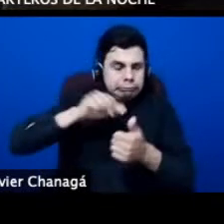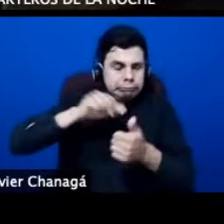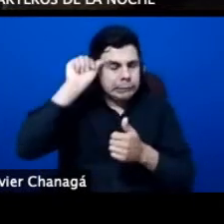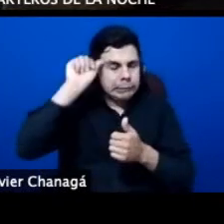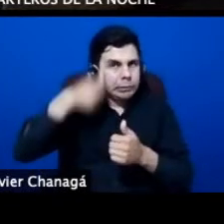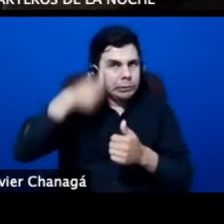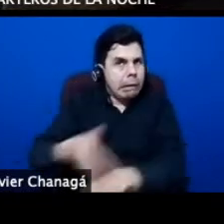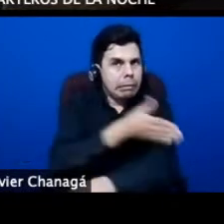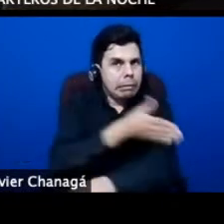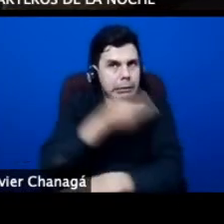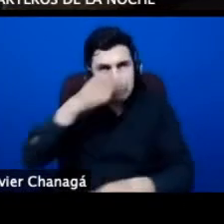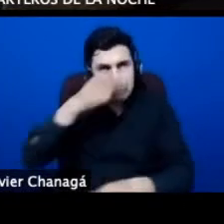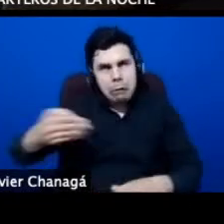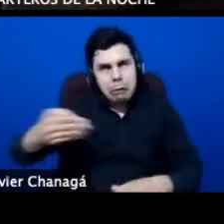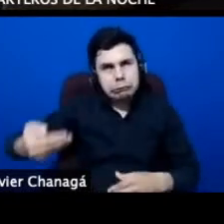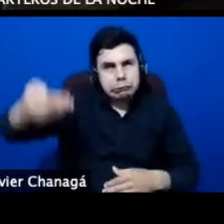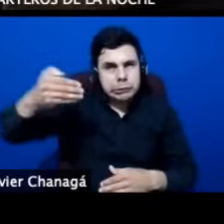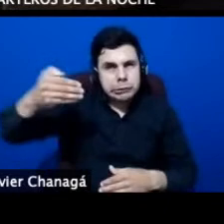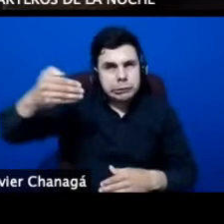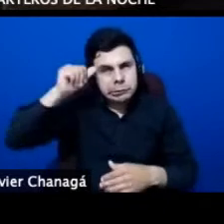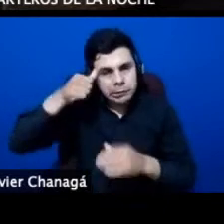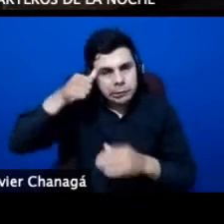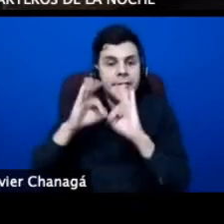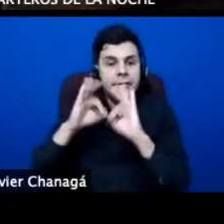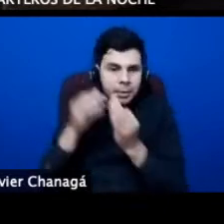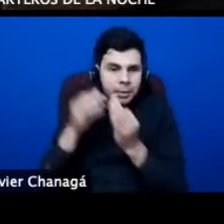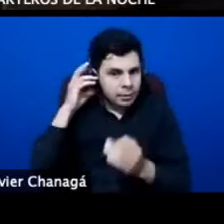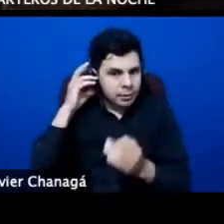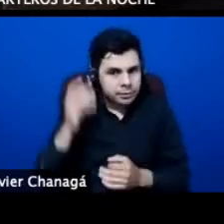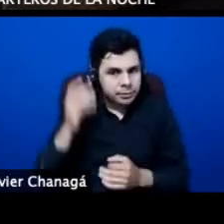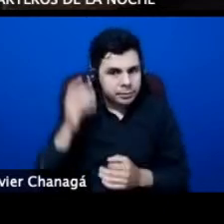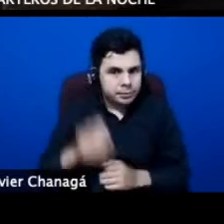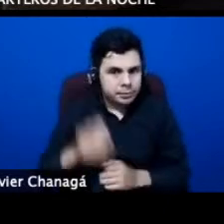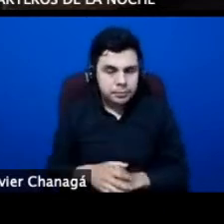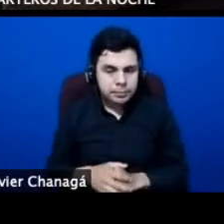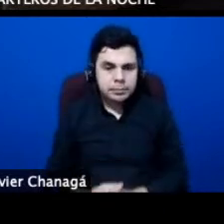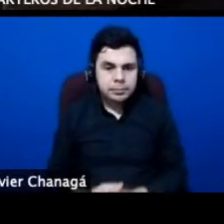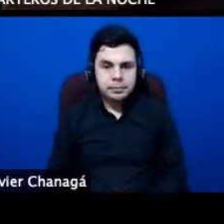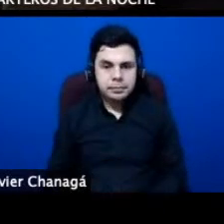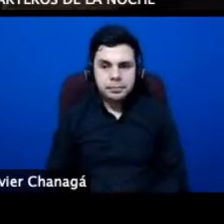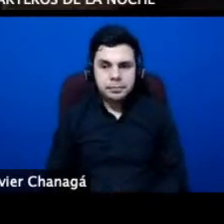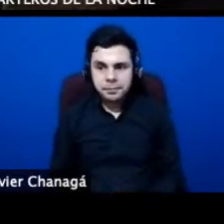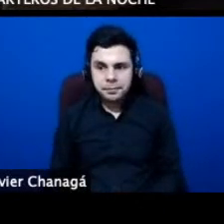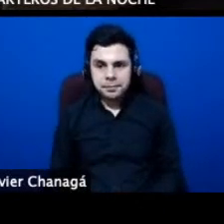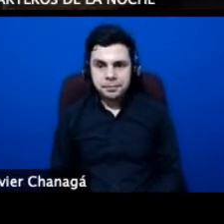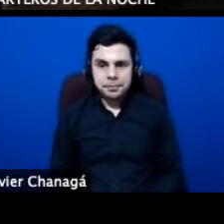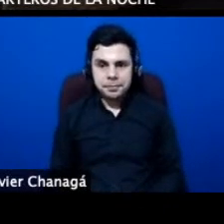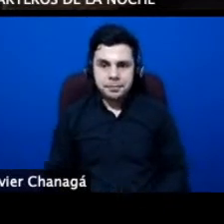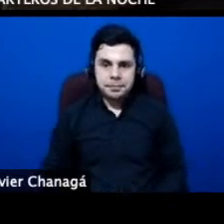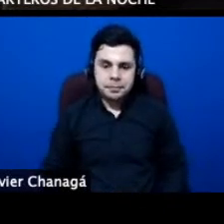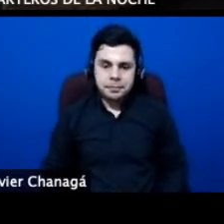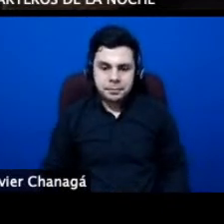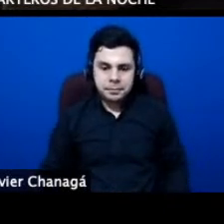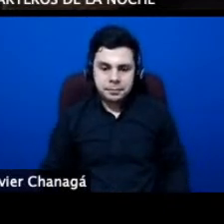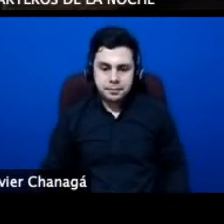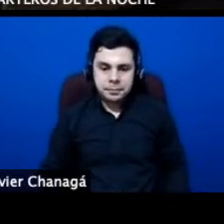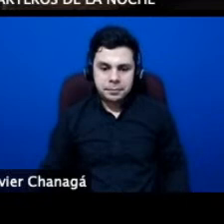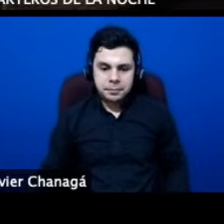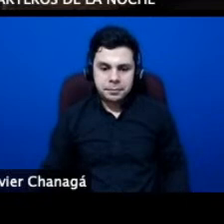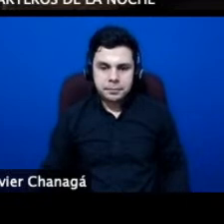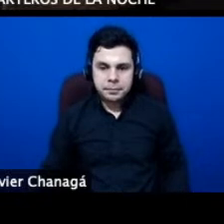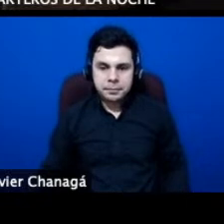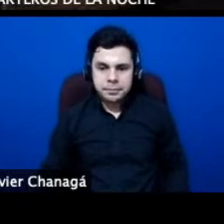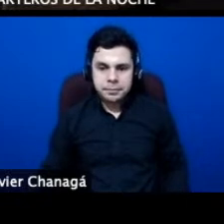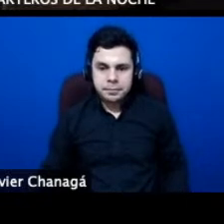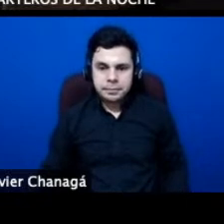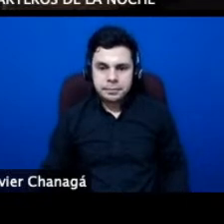What, just to connect to what our colleague Michael was referring to, and it is that COVID